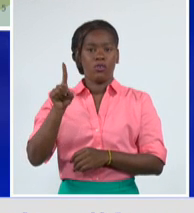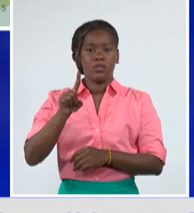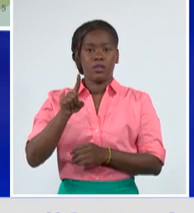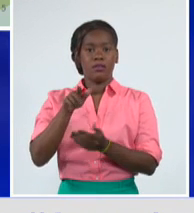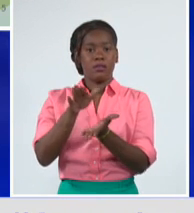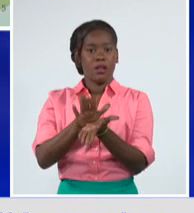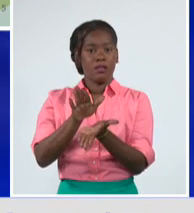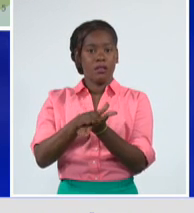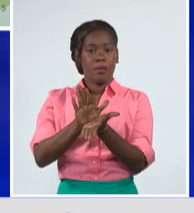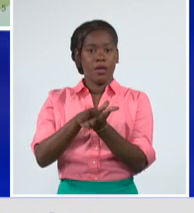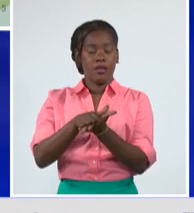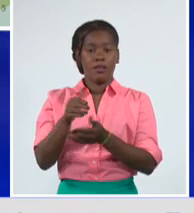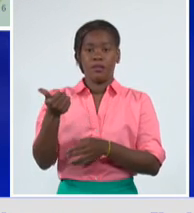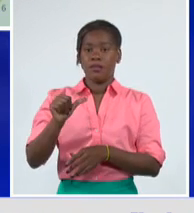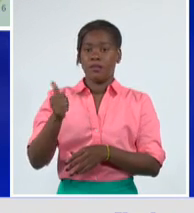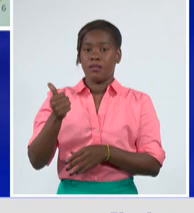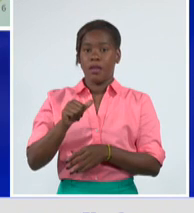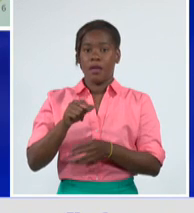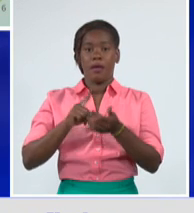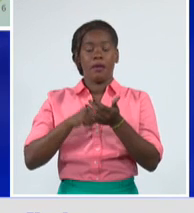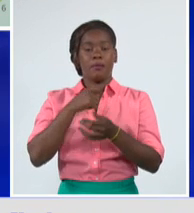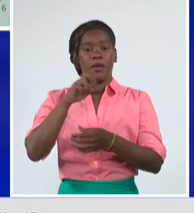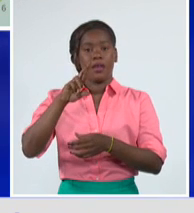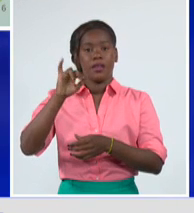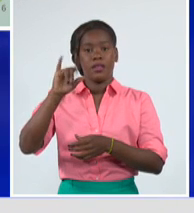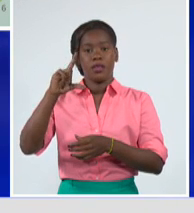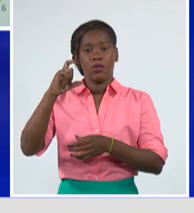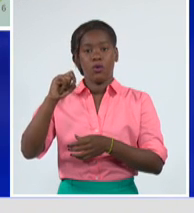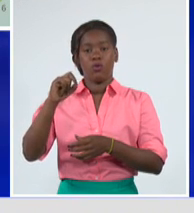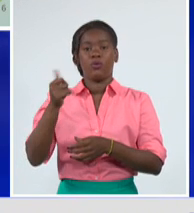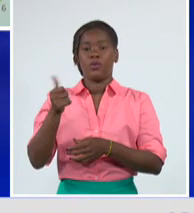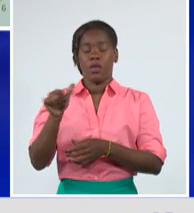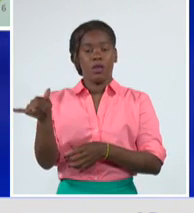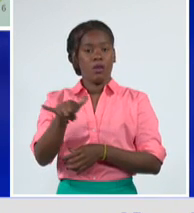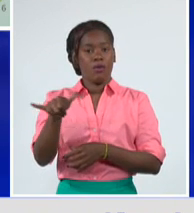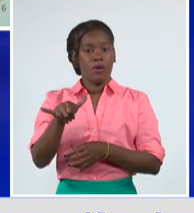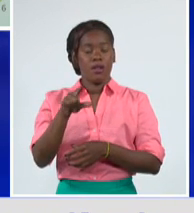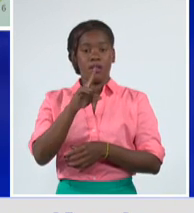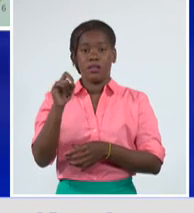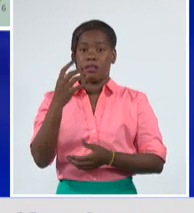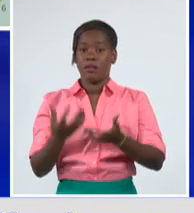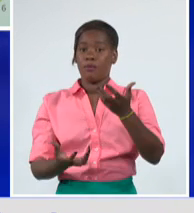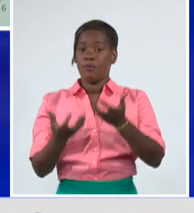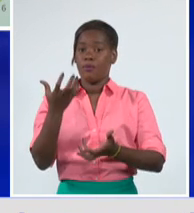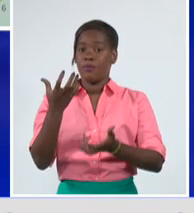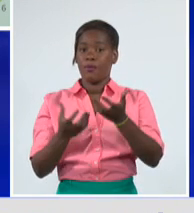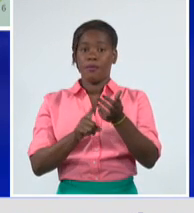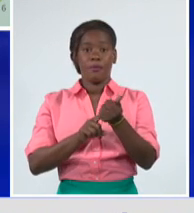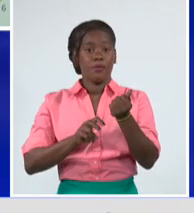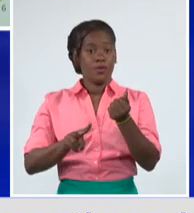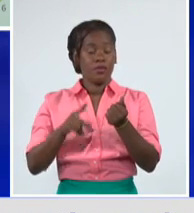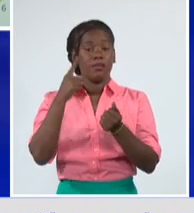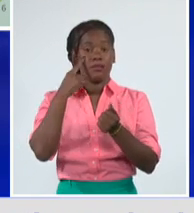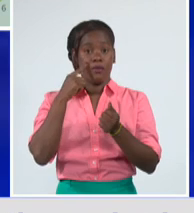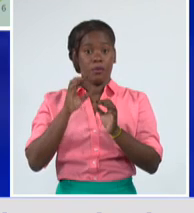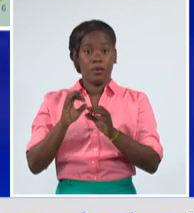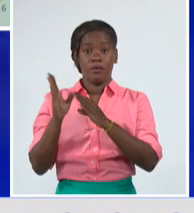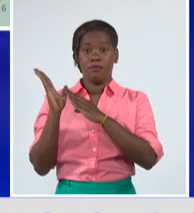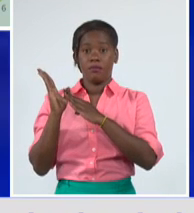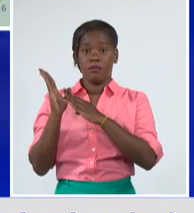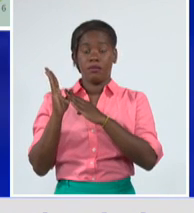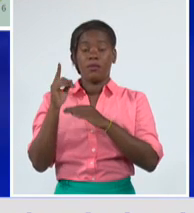Perico. Cienfuegos incrementa una cifra importante. Fuerte trabajo que se viene